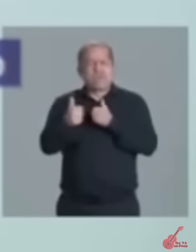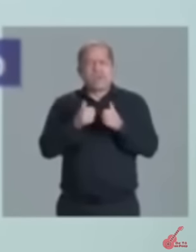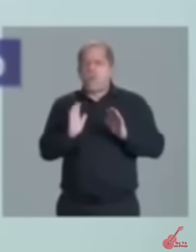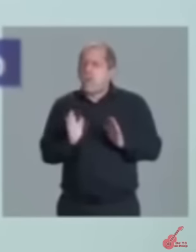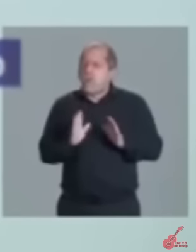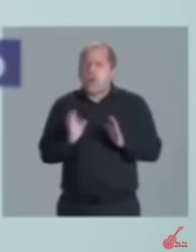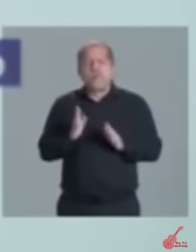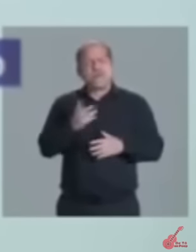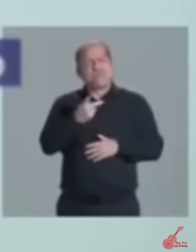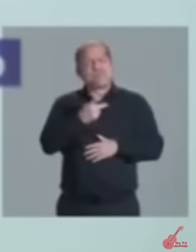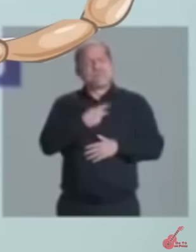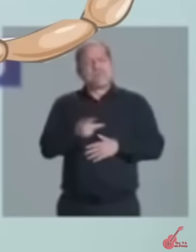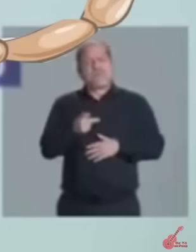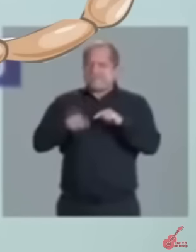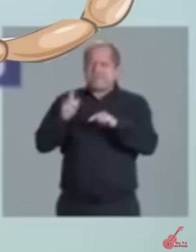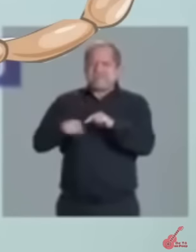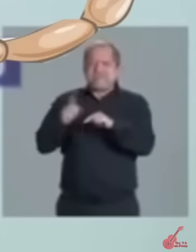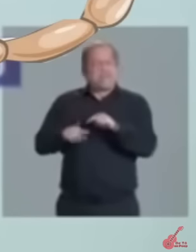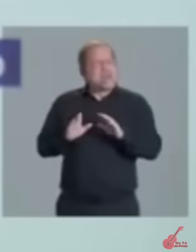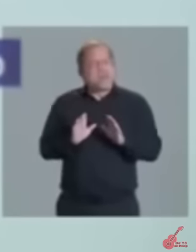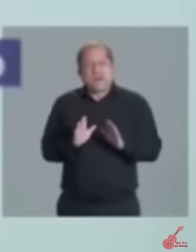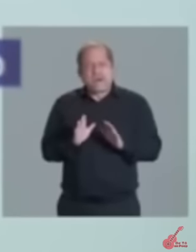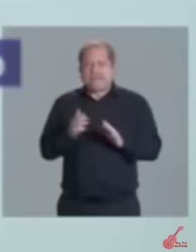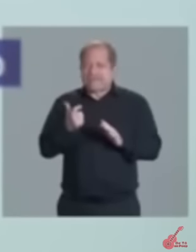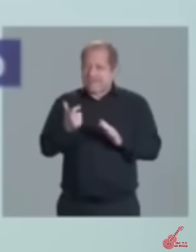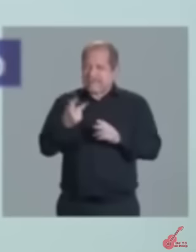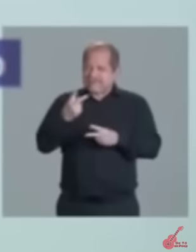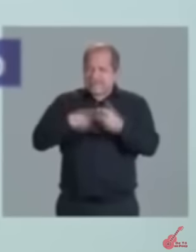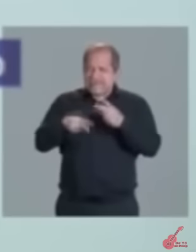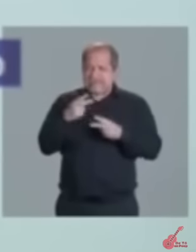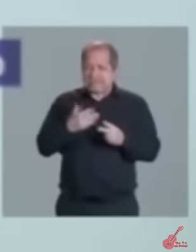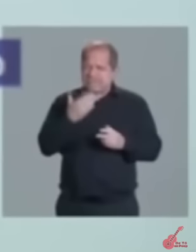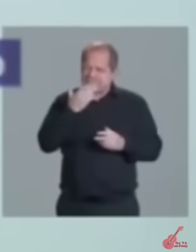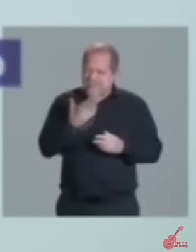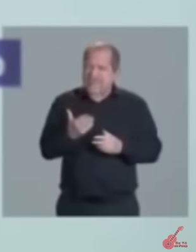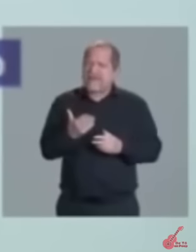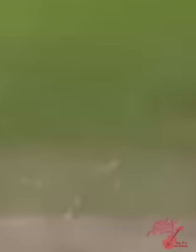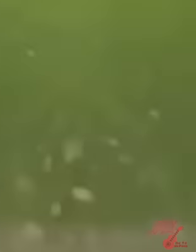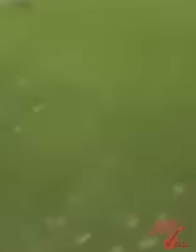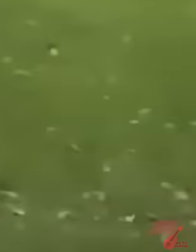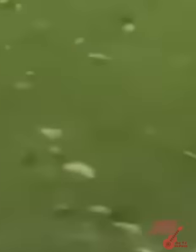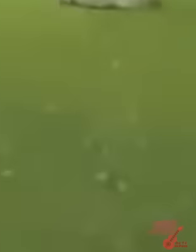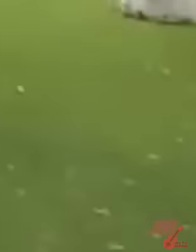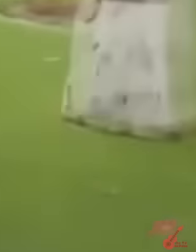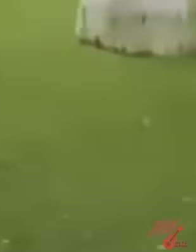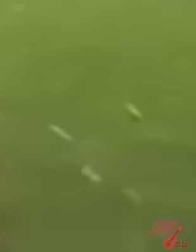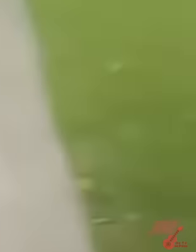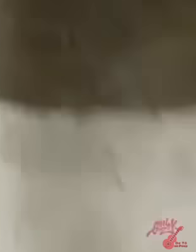le vaya de la verga. Un México de piojos fuertes. Que pueda salir a la calle desnudo.